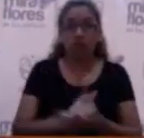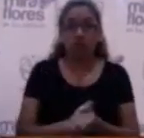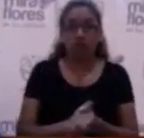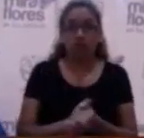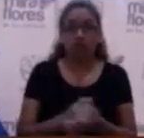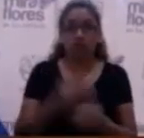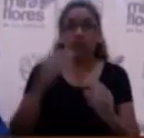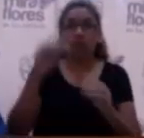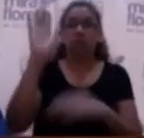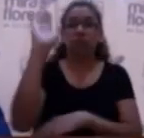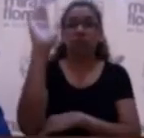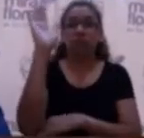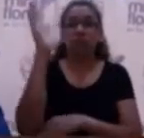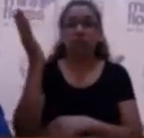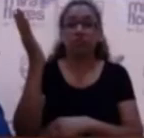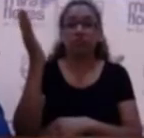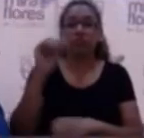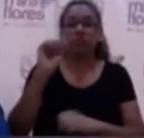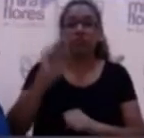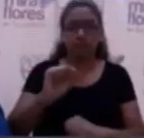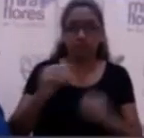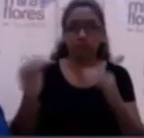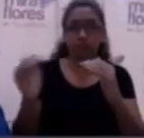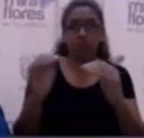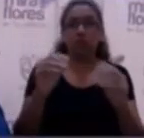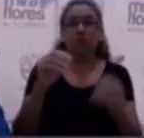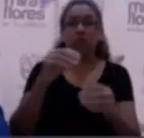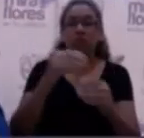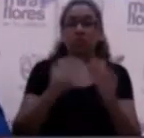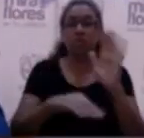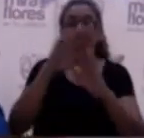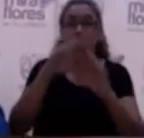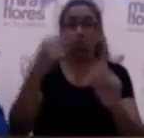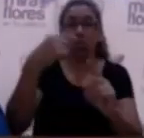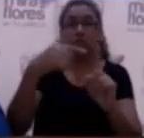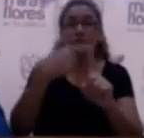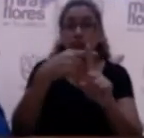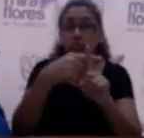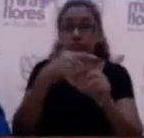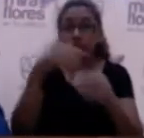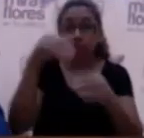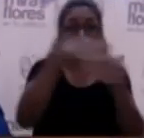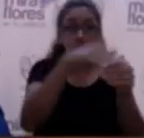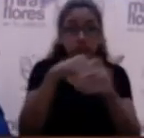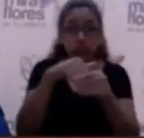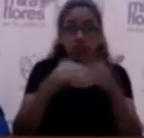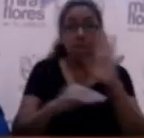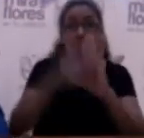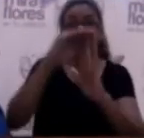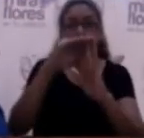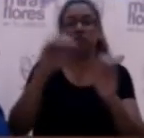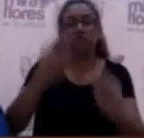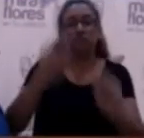estén a favor de aprobar esta subvención, siéranse a expresarlo en señal de conformidad. Se aprueba por